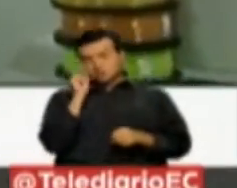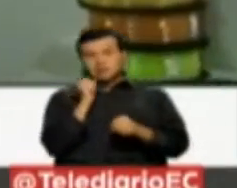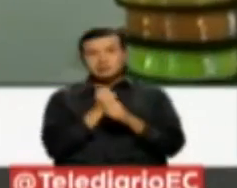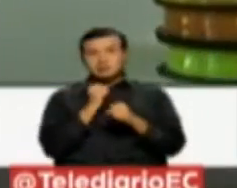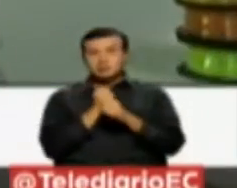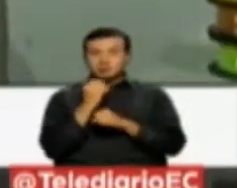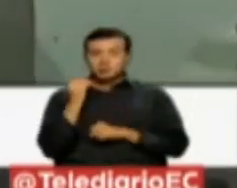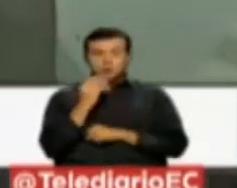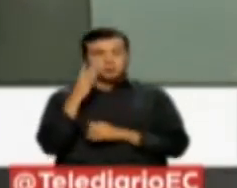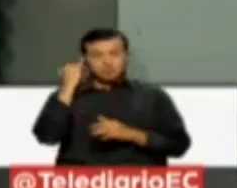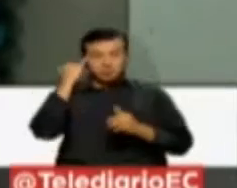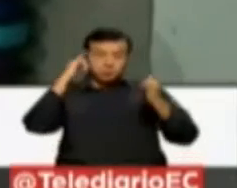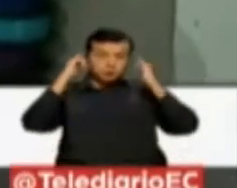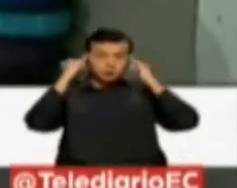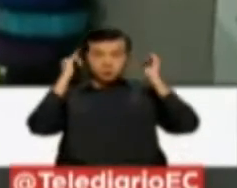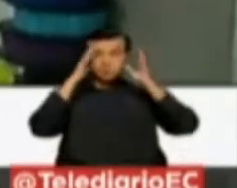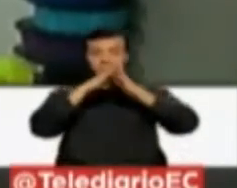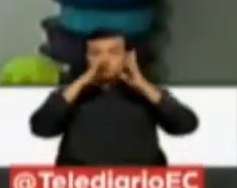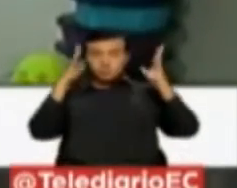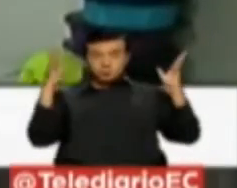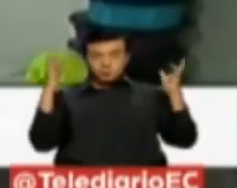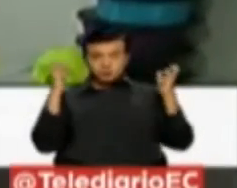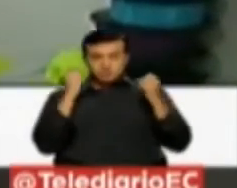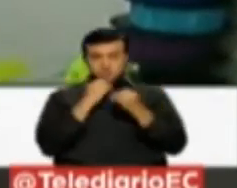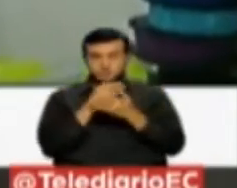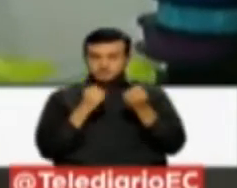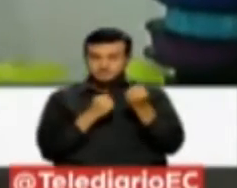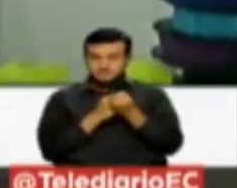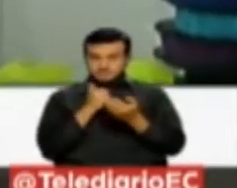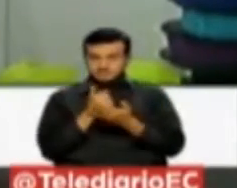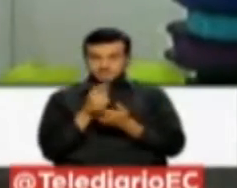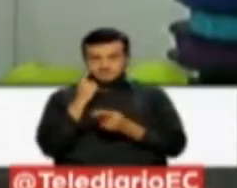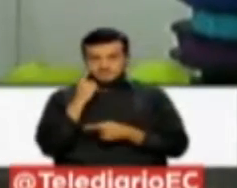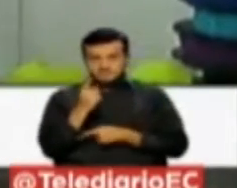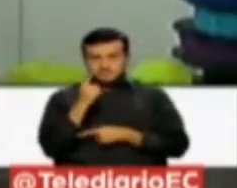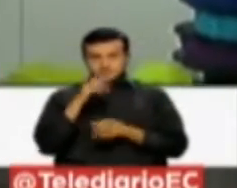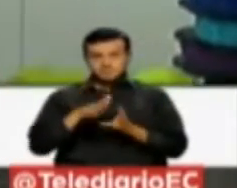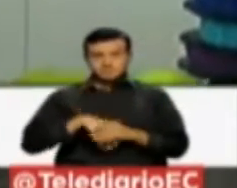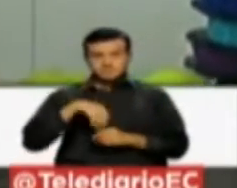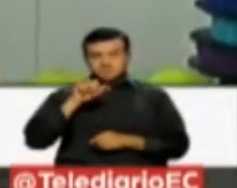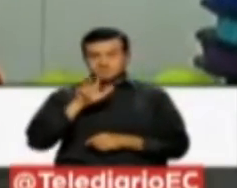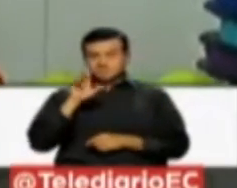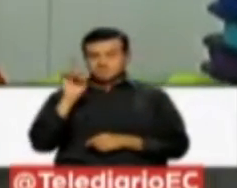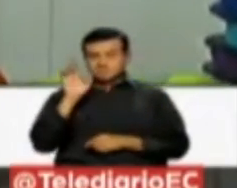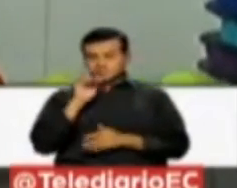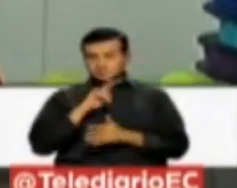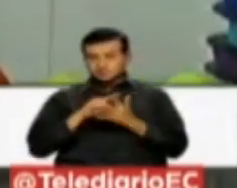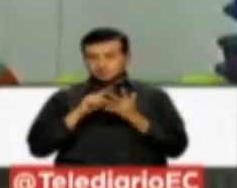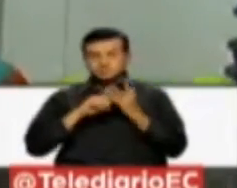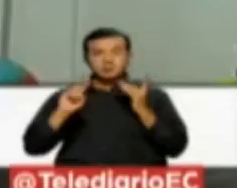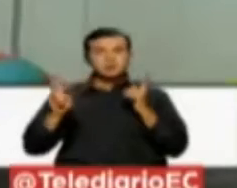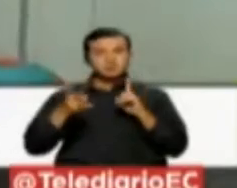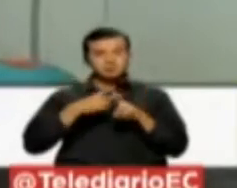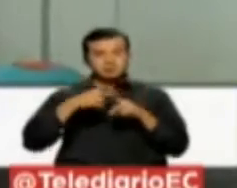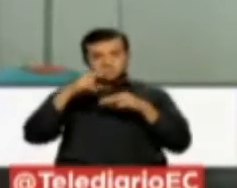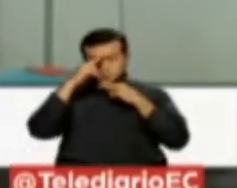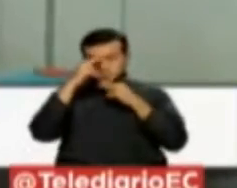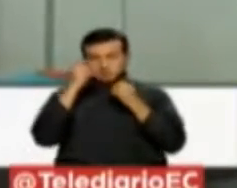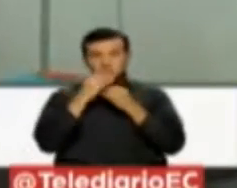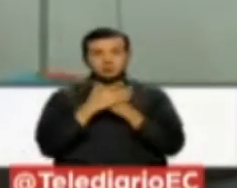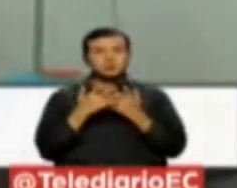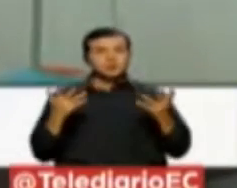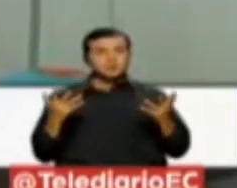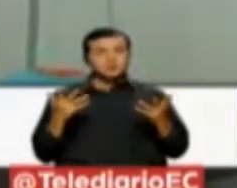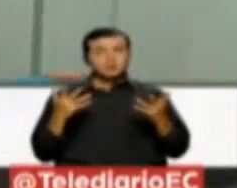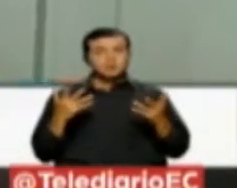con grandes ideas, las cuales hemos querido apoyar. Acá vemos algunas impresiones 3D. También en la segunda salida les vamos a estar hablando